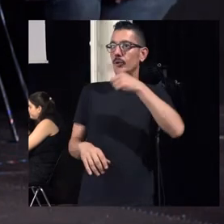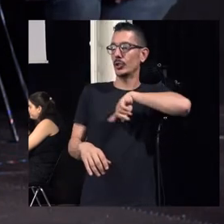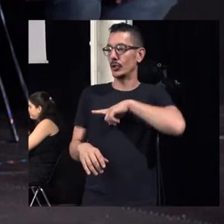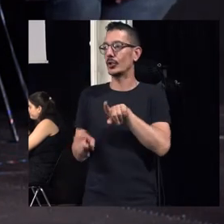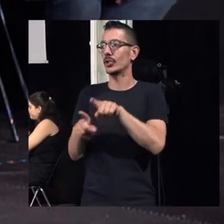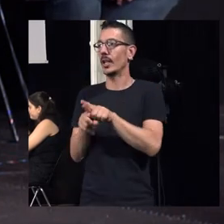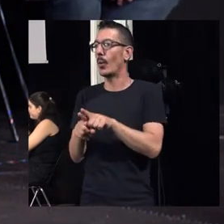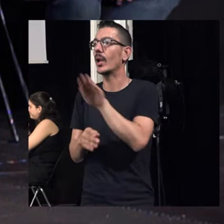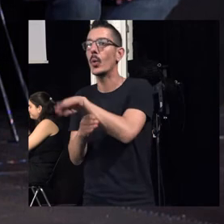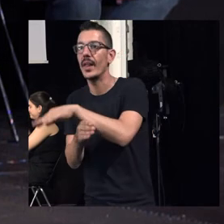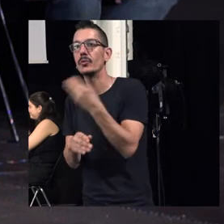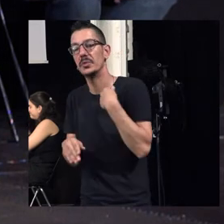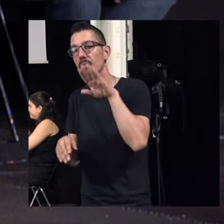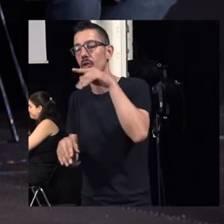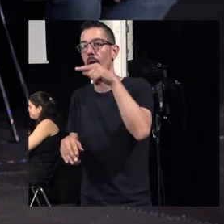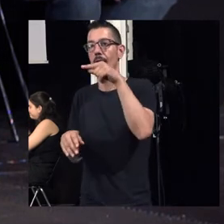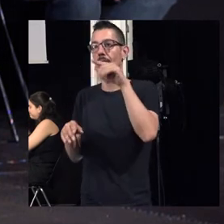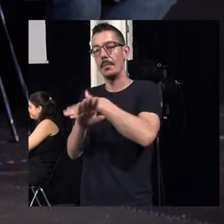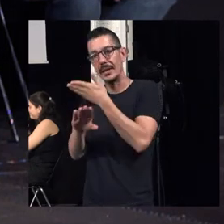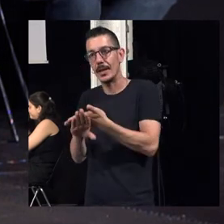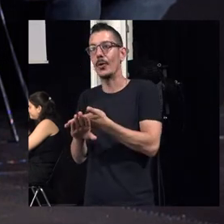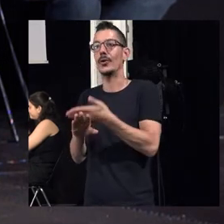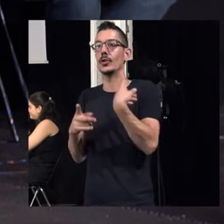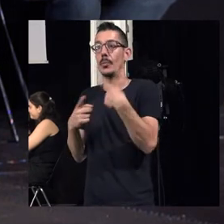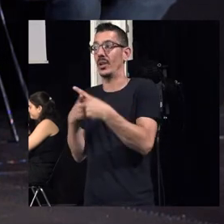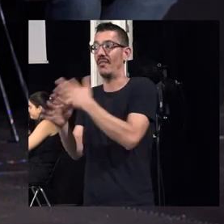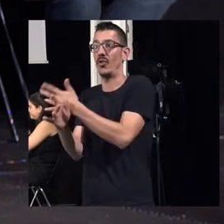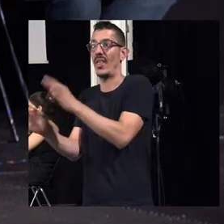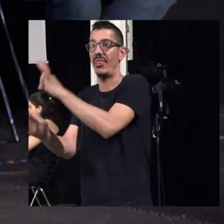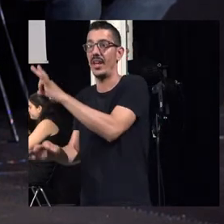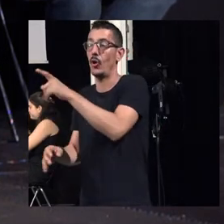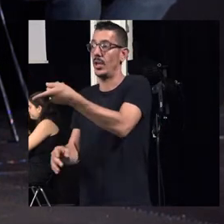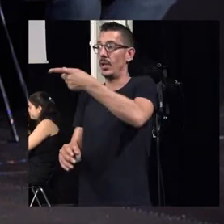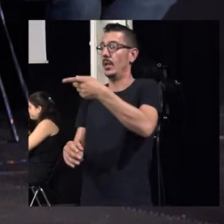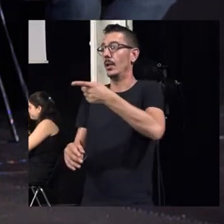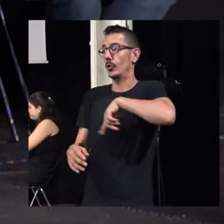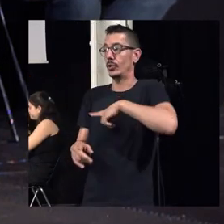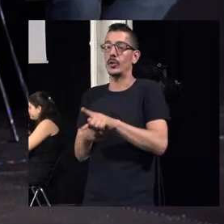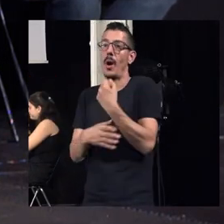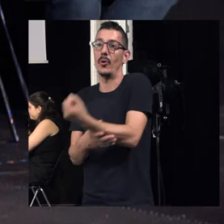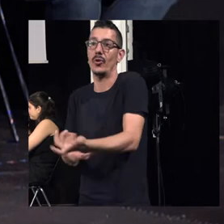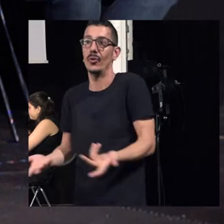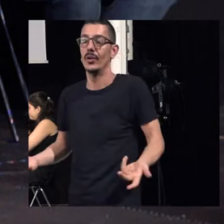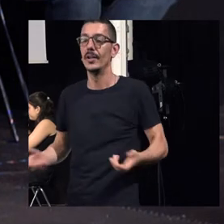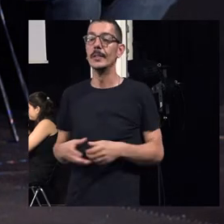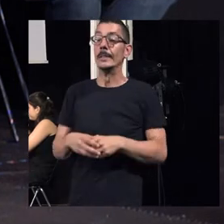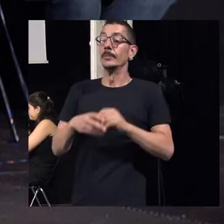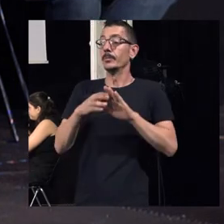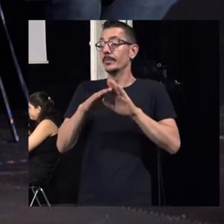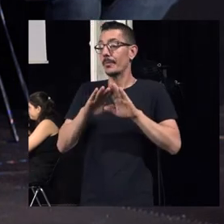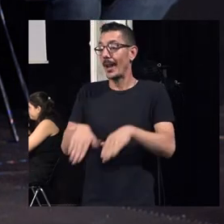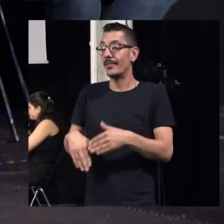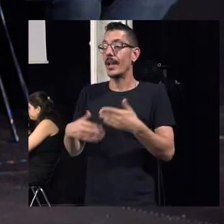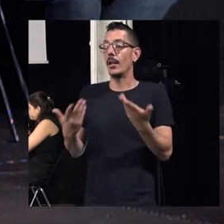matrimonio tal cual. O sea, es muy irónico que, y además es un bajón para nosotras, lo comentaba con las compañeras, es